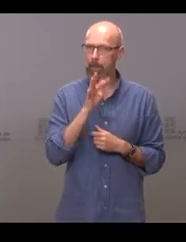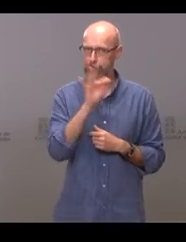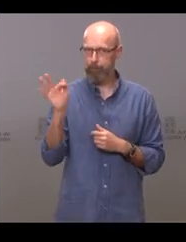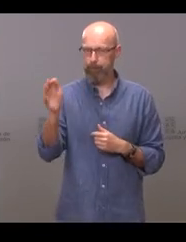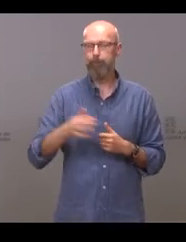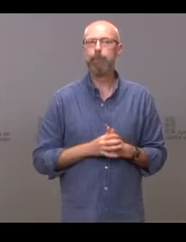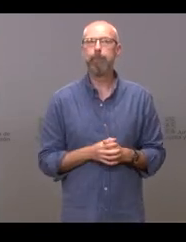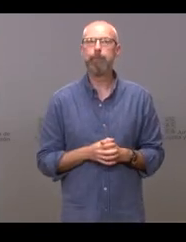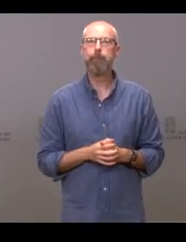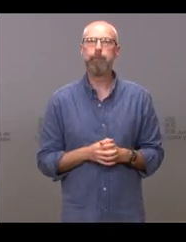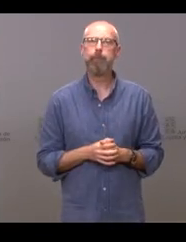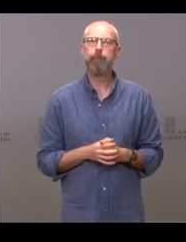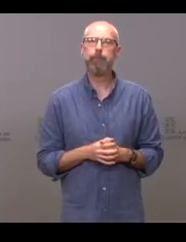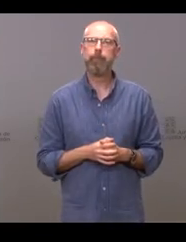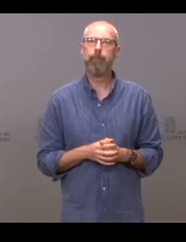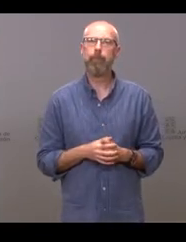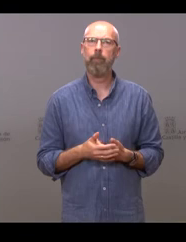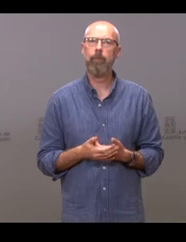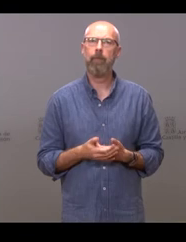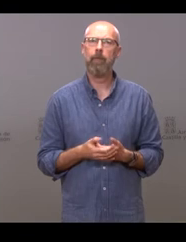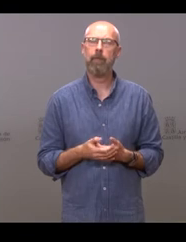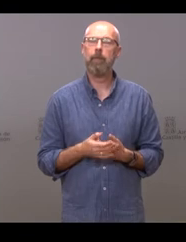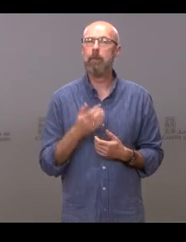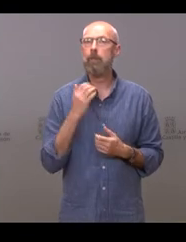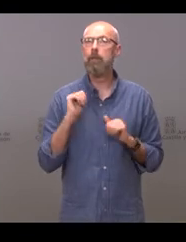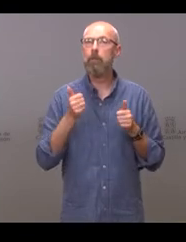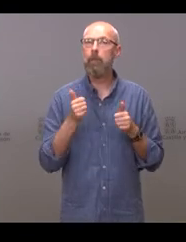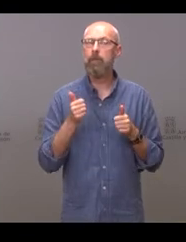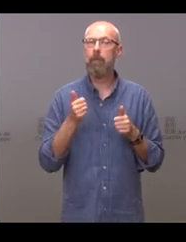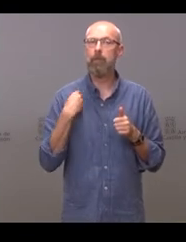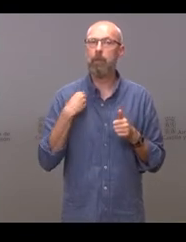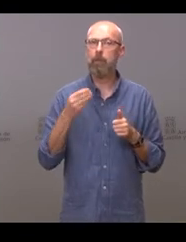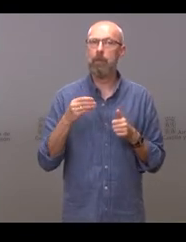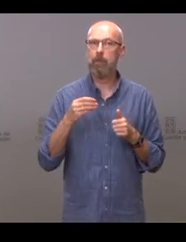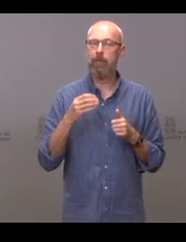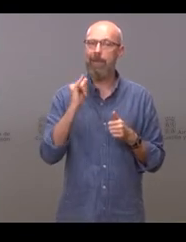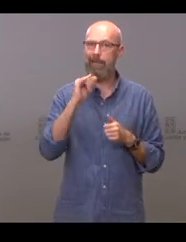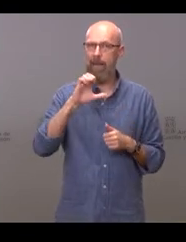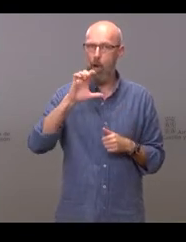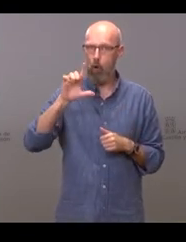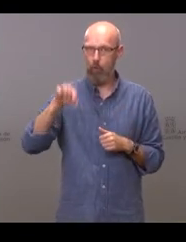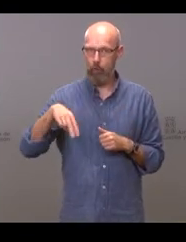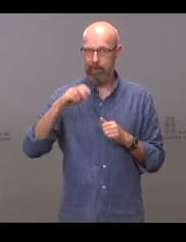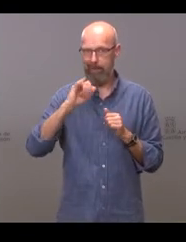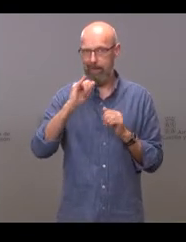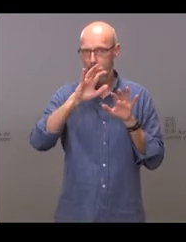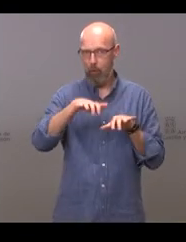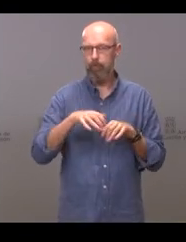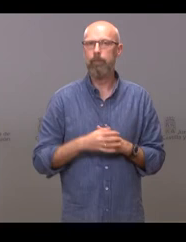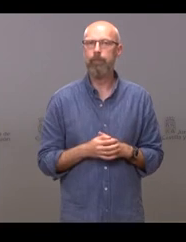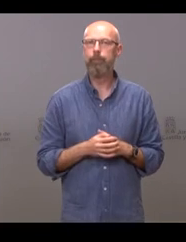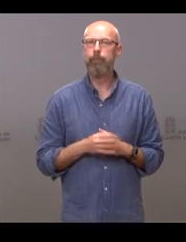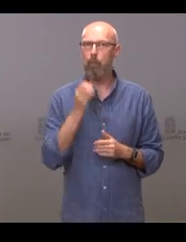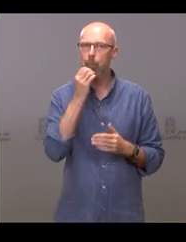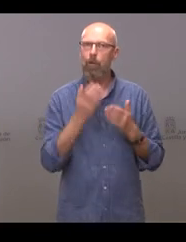para que puedan formular también sus preguntas es el caso de elisabeth albade y león' adelante elisabeth buenos días hola